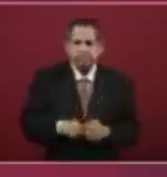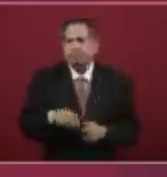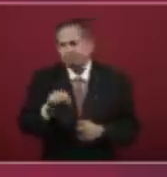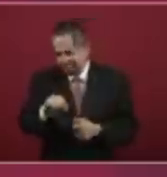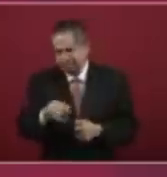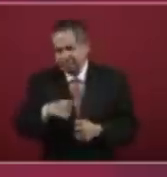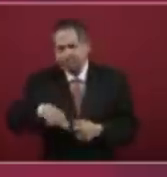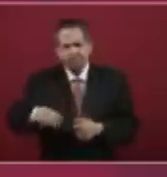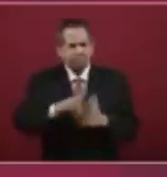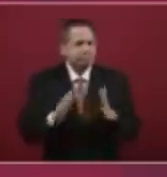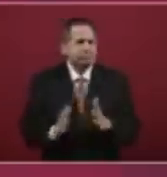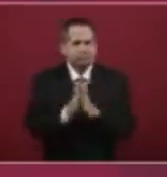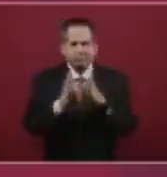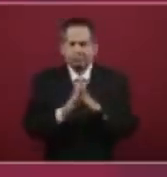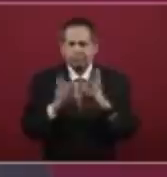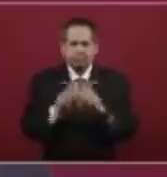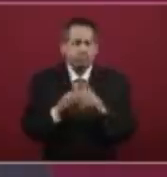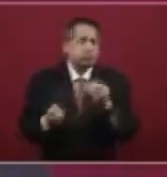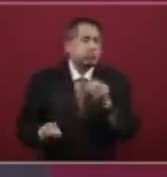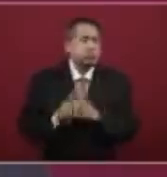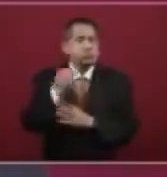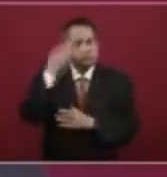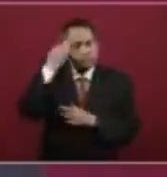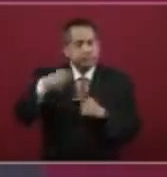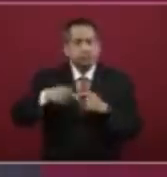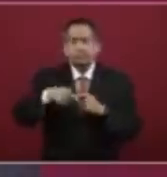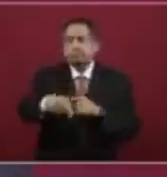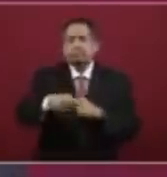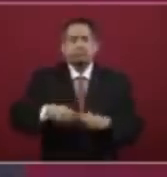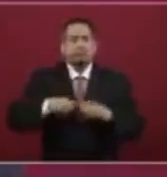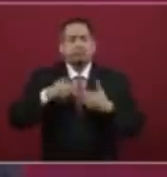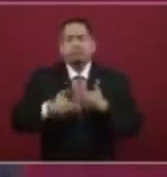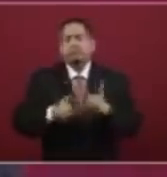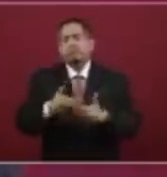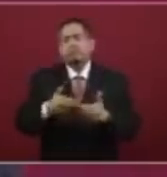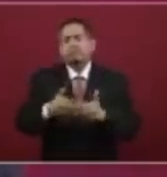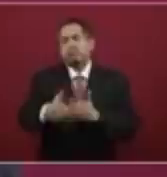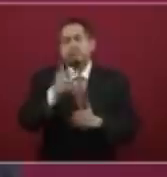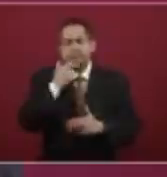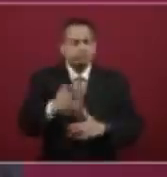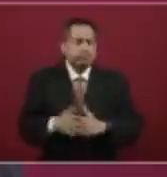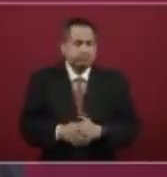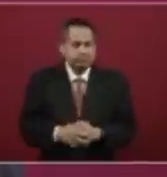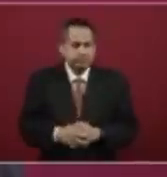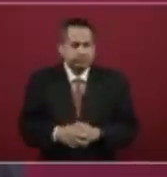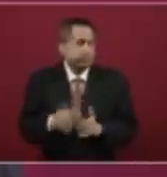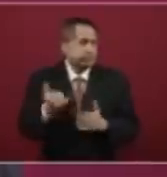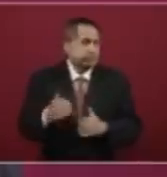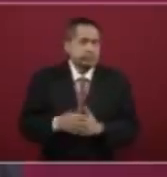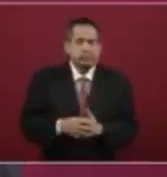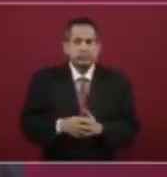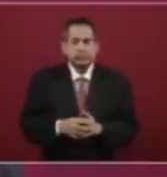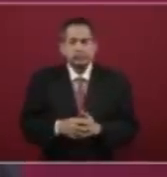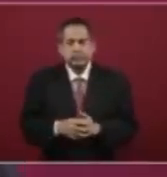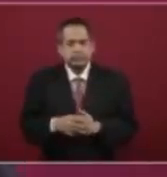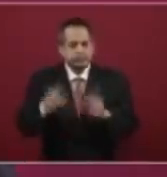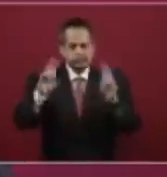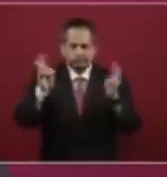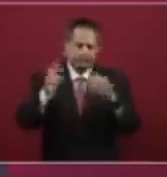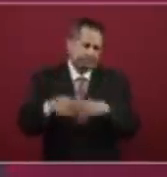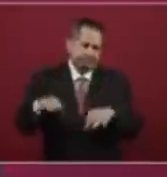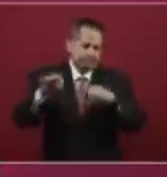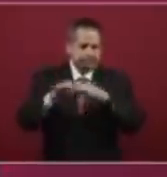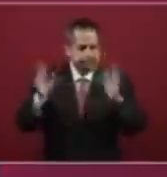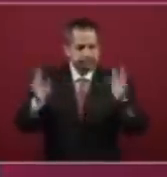participando en una etapa nueva de la vida pública y son temas